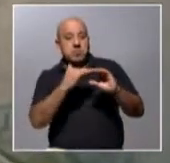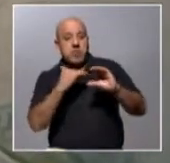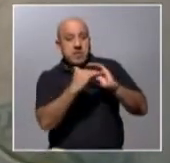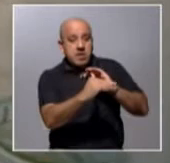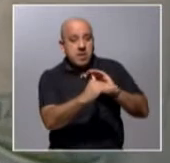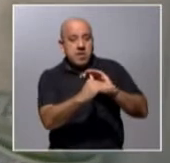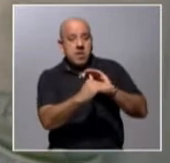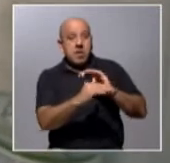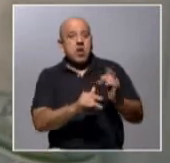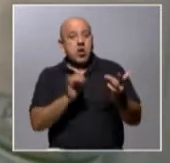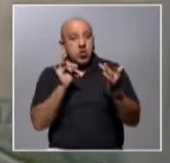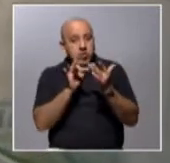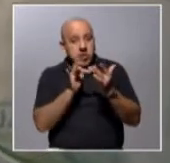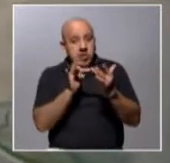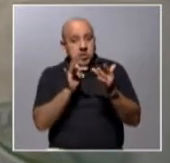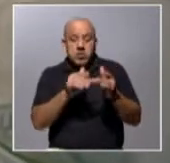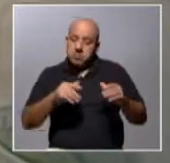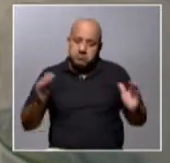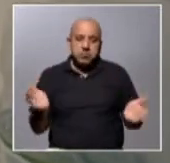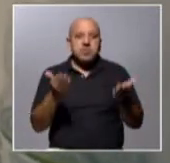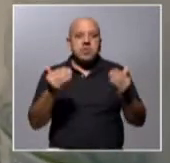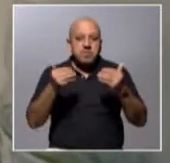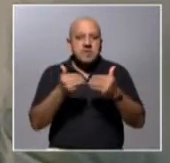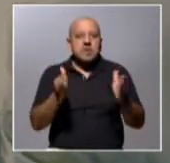bueno, nos pusimos en contacto y manos a la obra, literalmente.